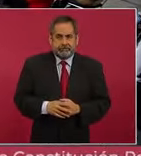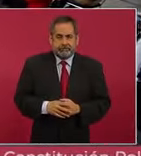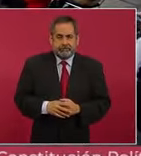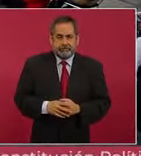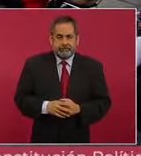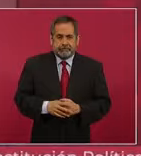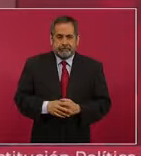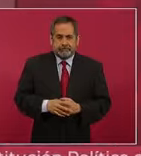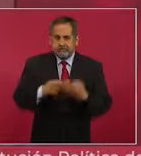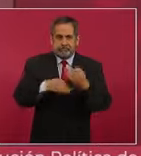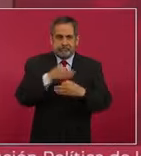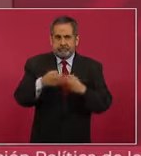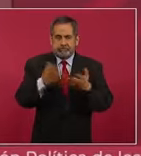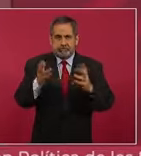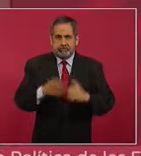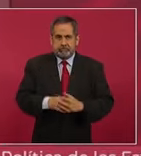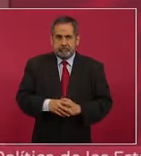Todos.